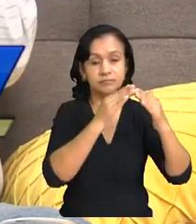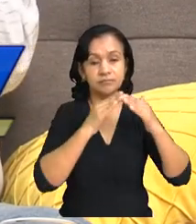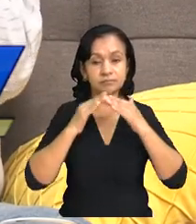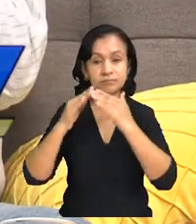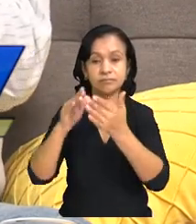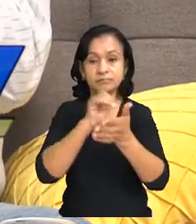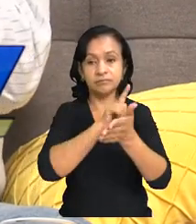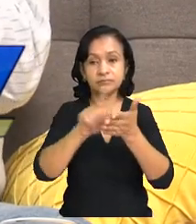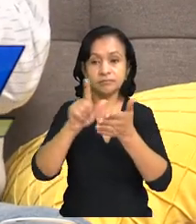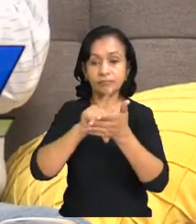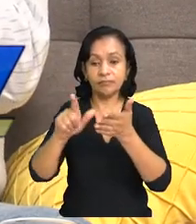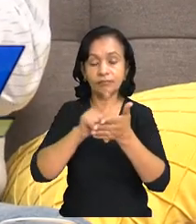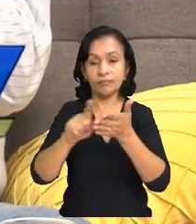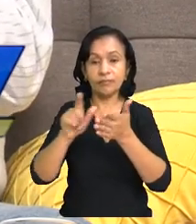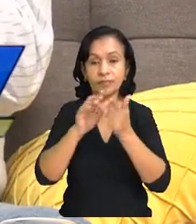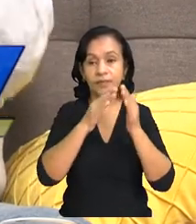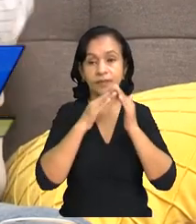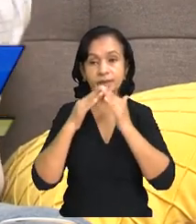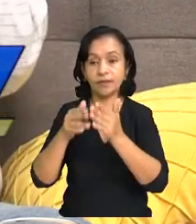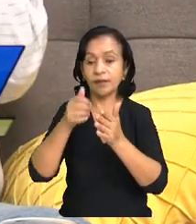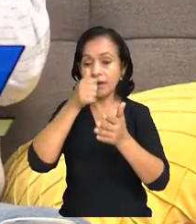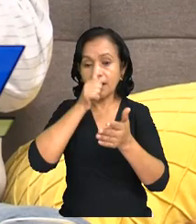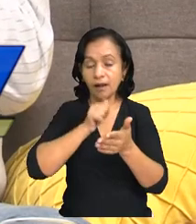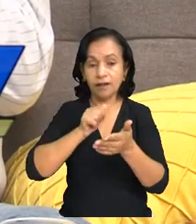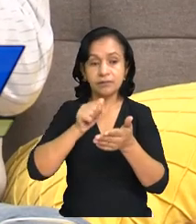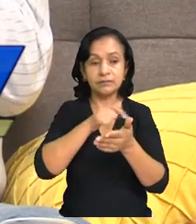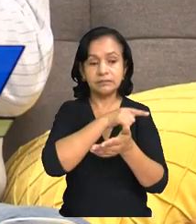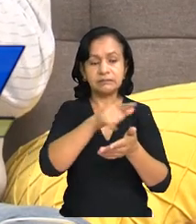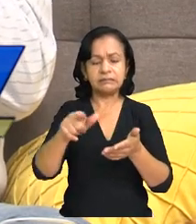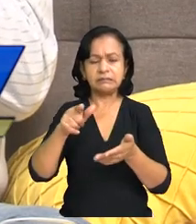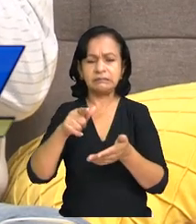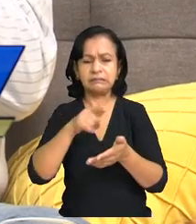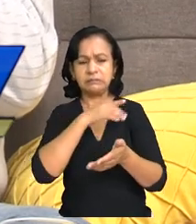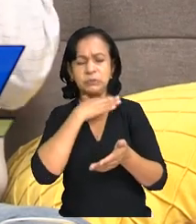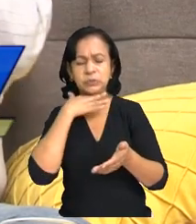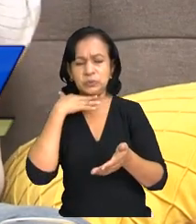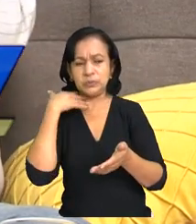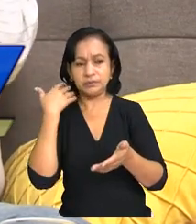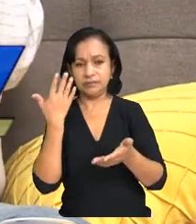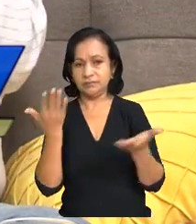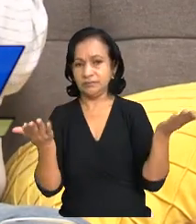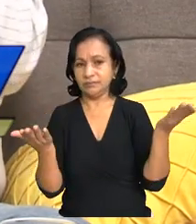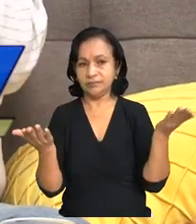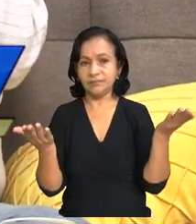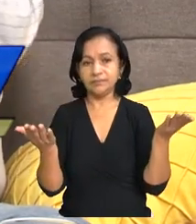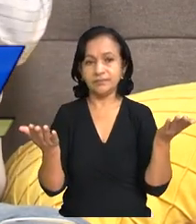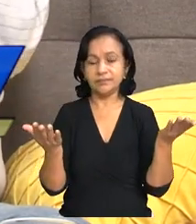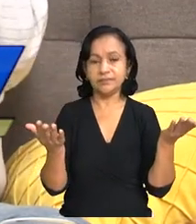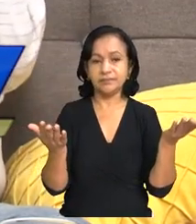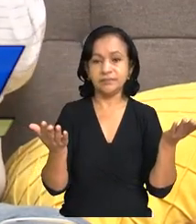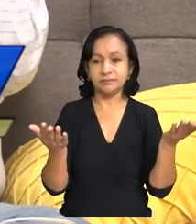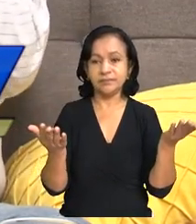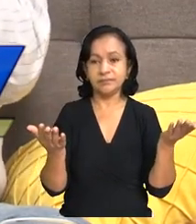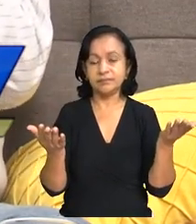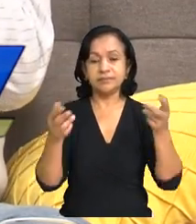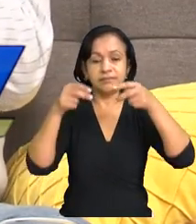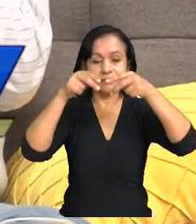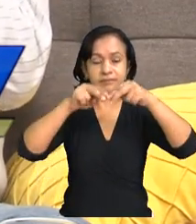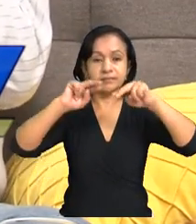que mantener limpia la comunidad. De nada te sirve tener agua potable si la comunidad no la mantiene limpia. Claro. Y la higiene